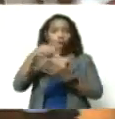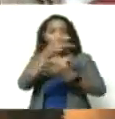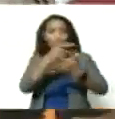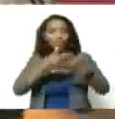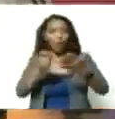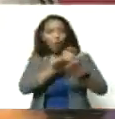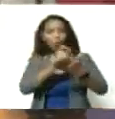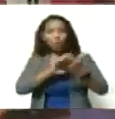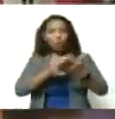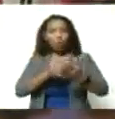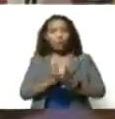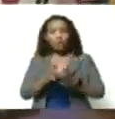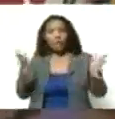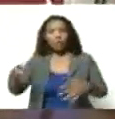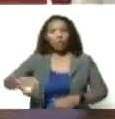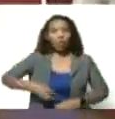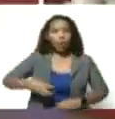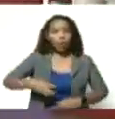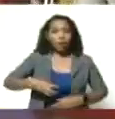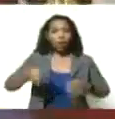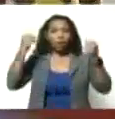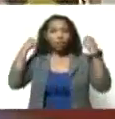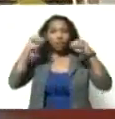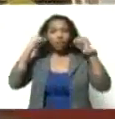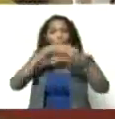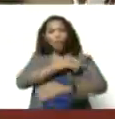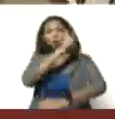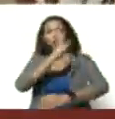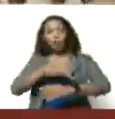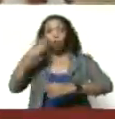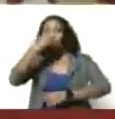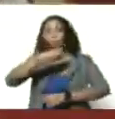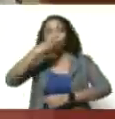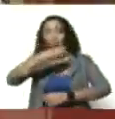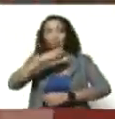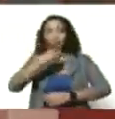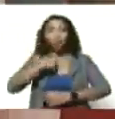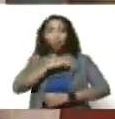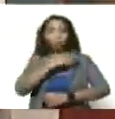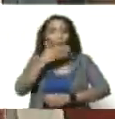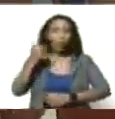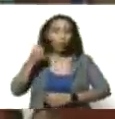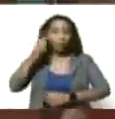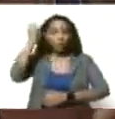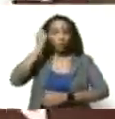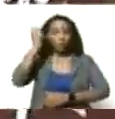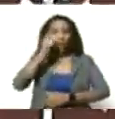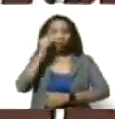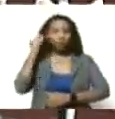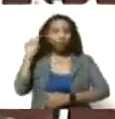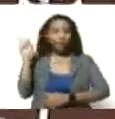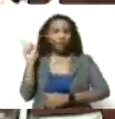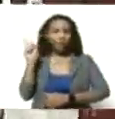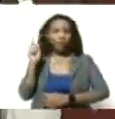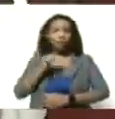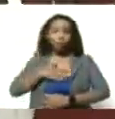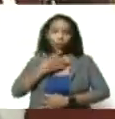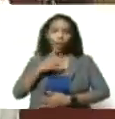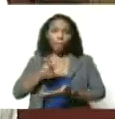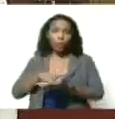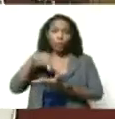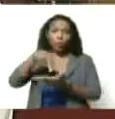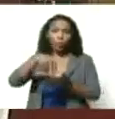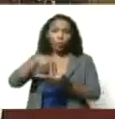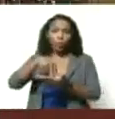gran cuentista, cronista, ensayista, poeta, orador, de nuestros mejores diputados, de aquellos que se podían